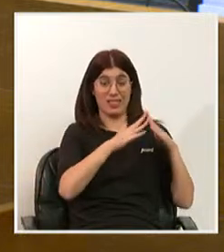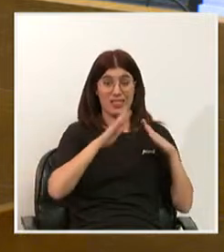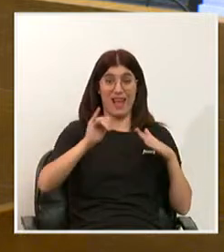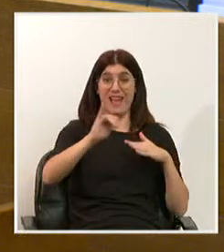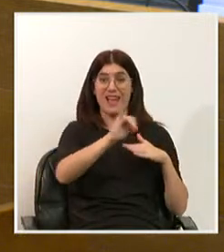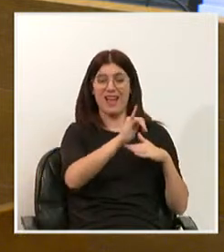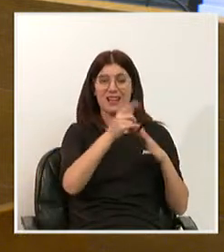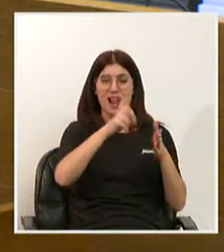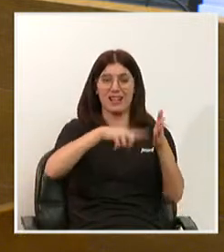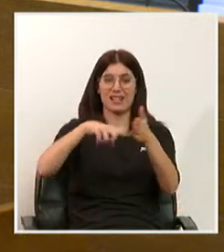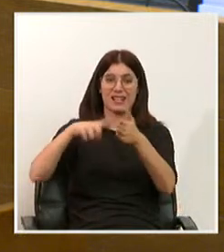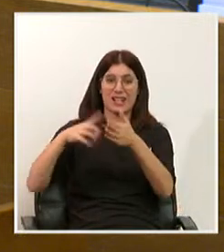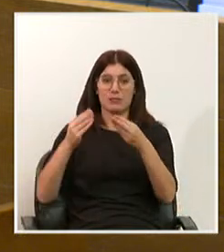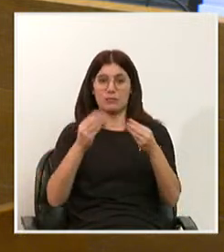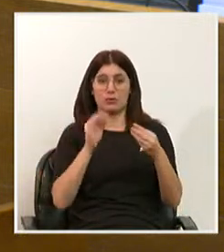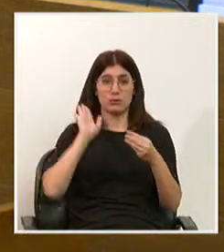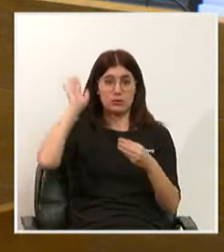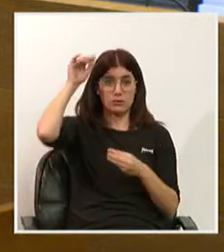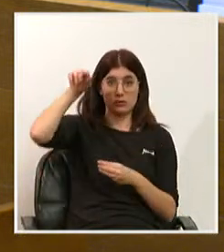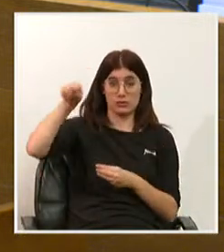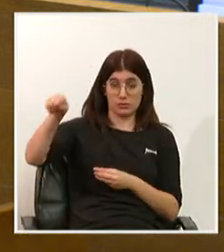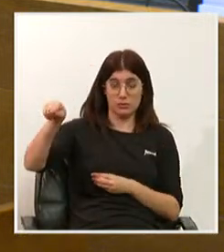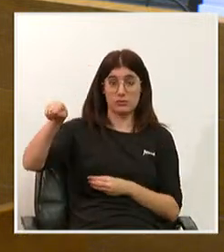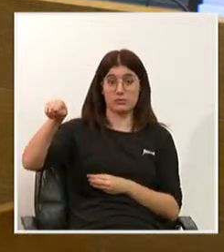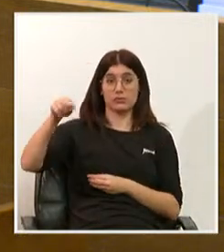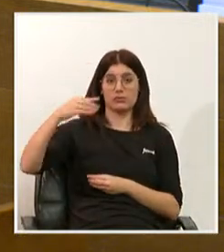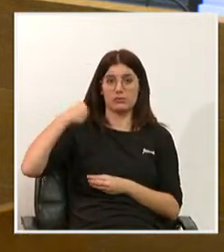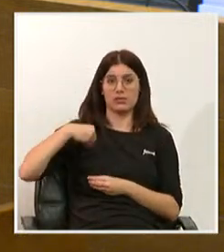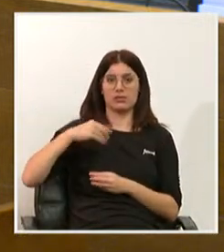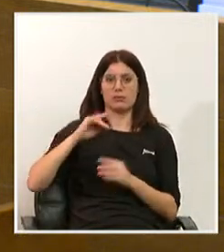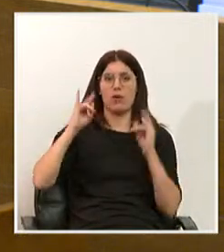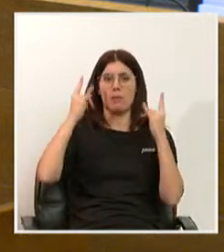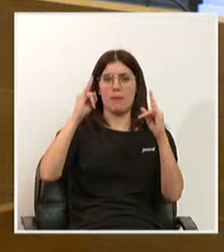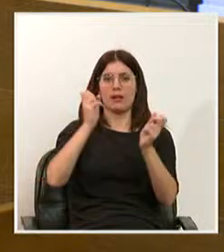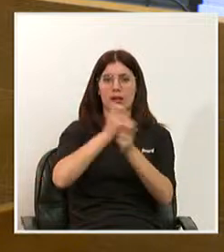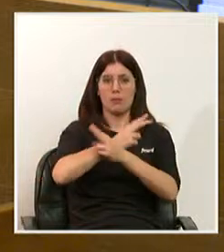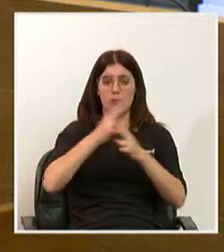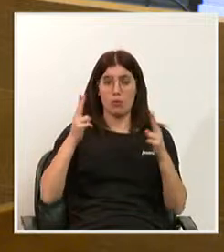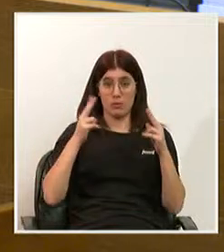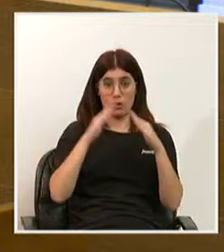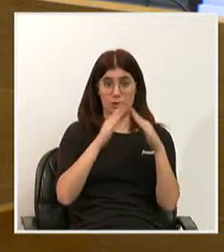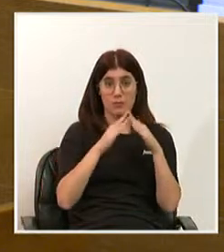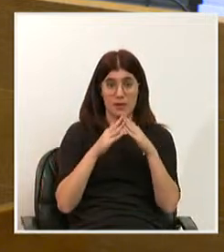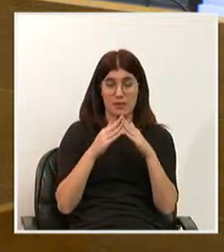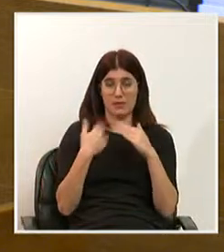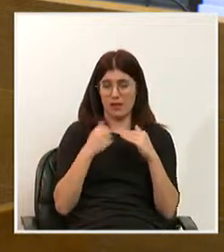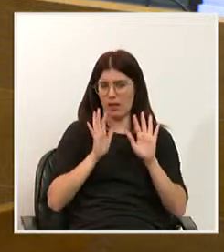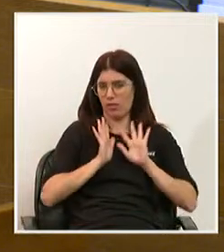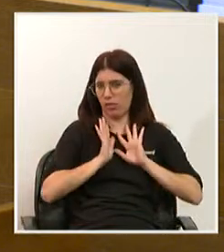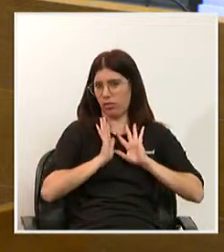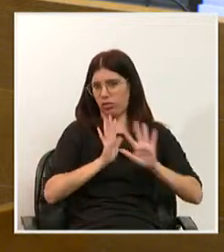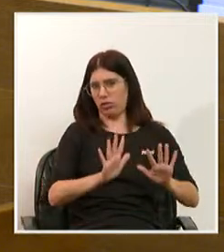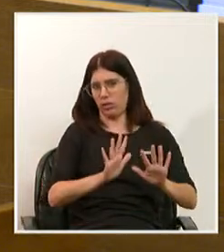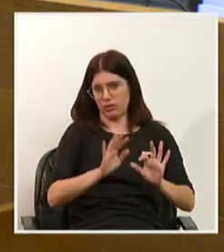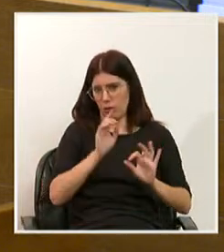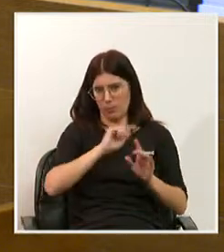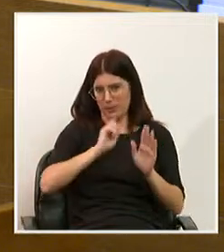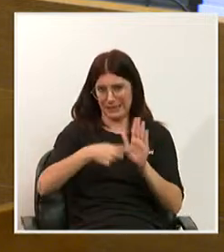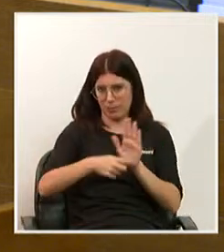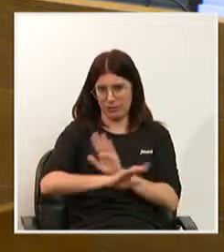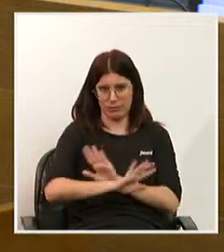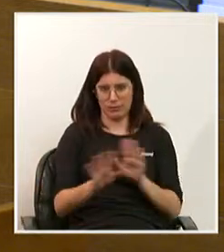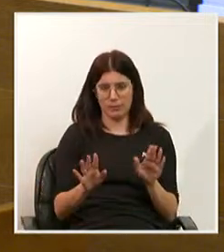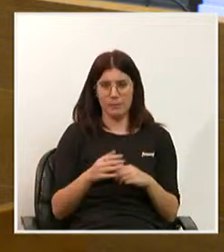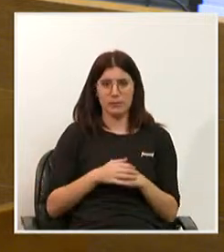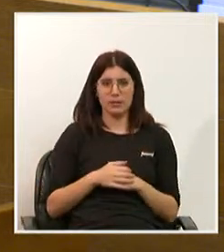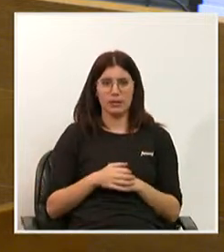en alquiler la generalidad valenciana Ustedes han conseguido que el parque Público de viviendas esté literalmente abandonado que que Cuántas